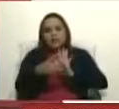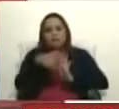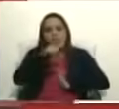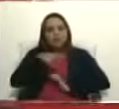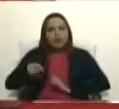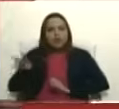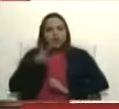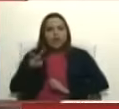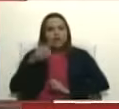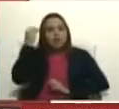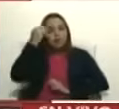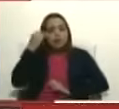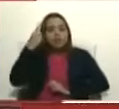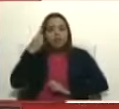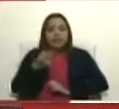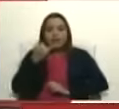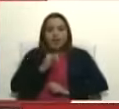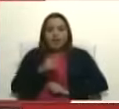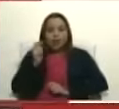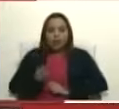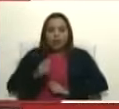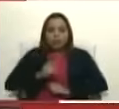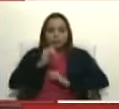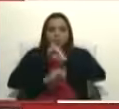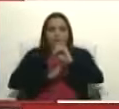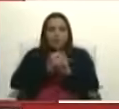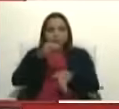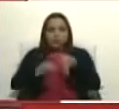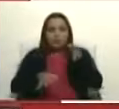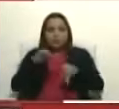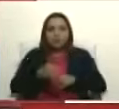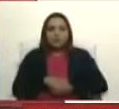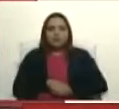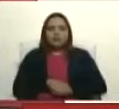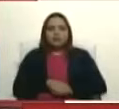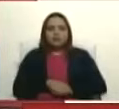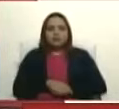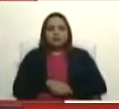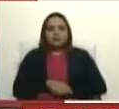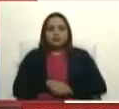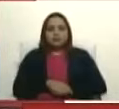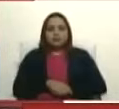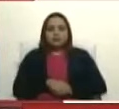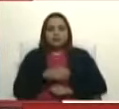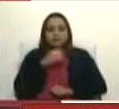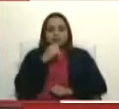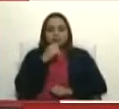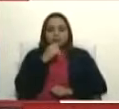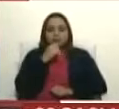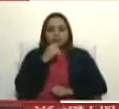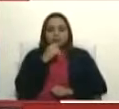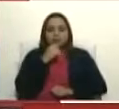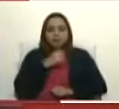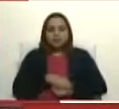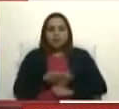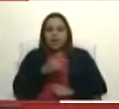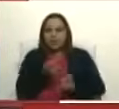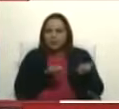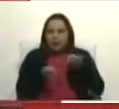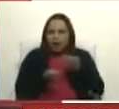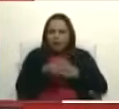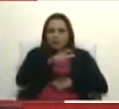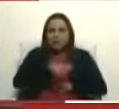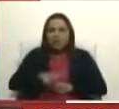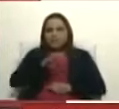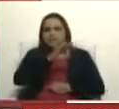que creen que debe ser la Corte Internacional de Justicia. Gente seguramente confundida, manipulada, porque esos 383.000